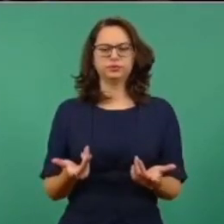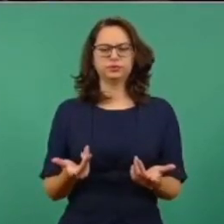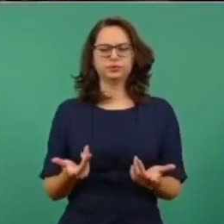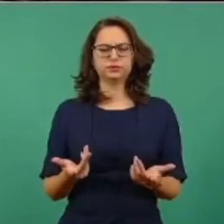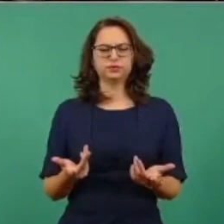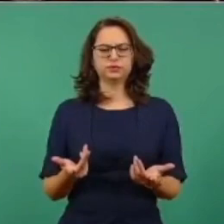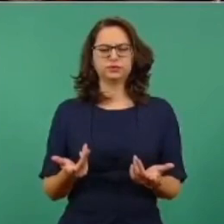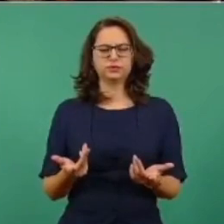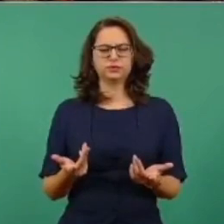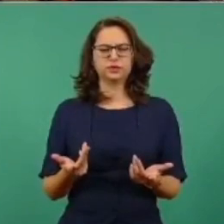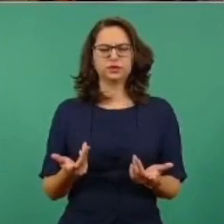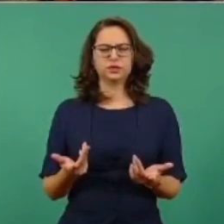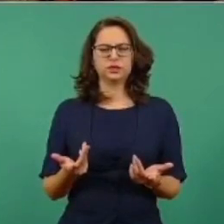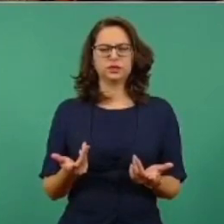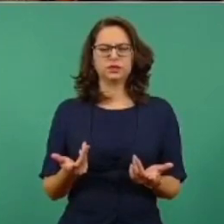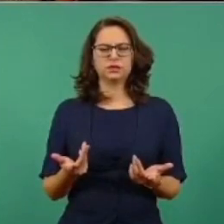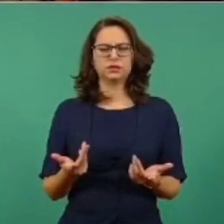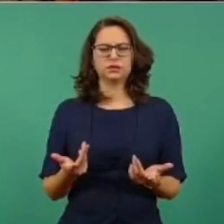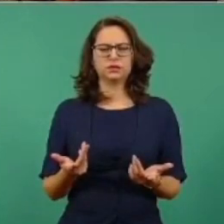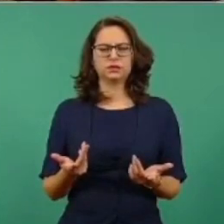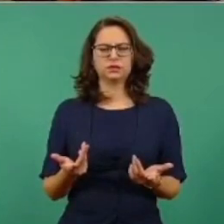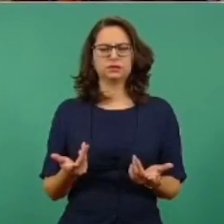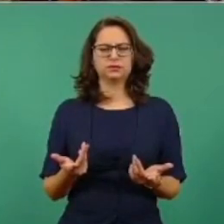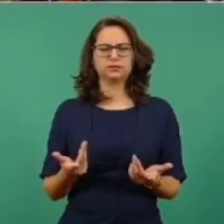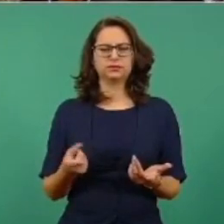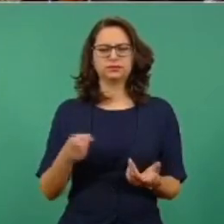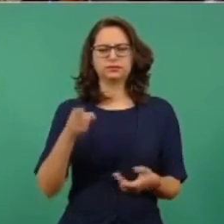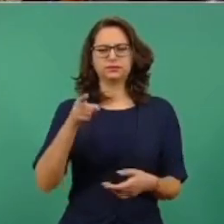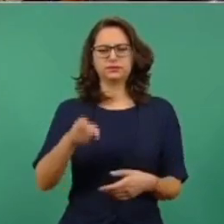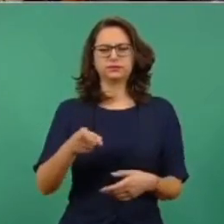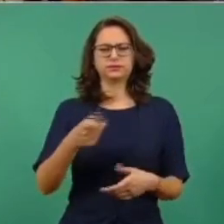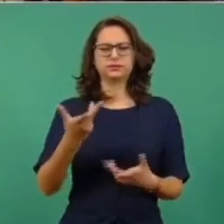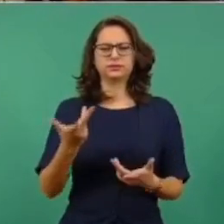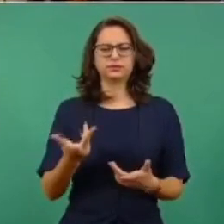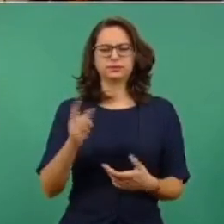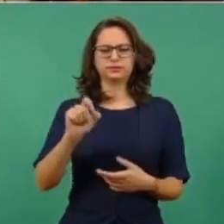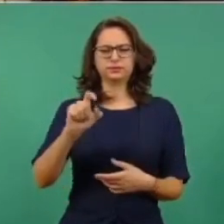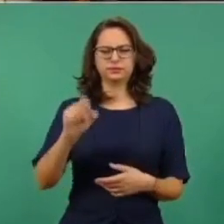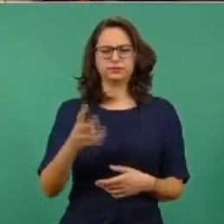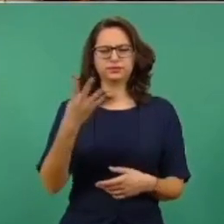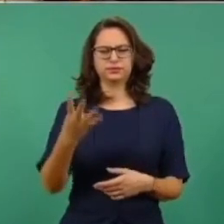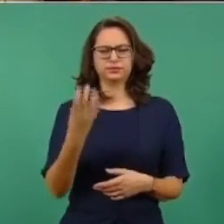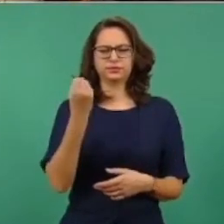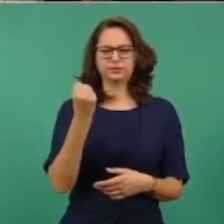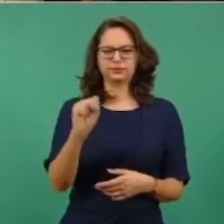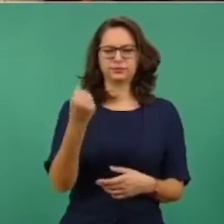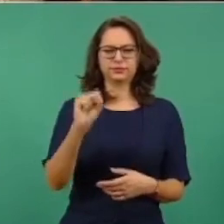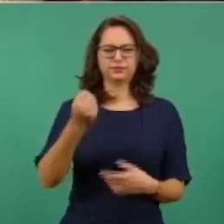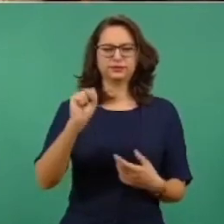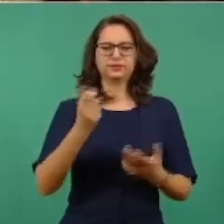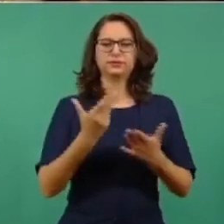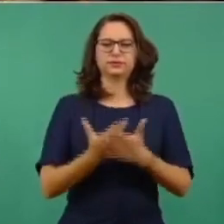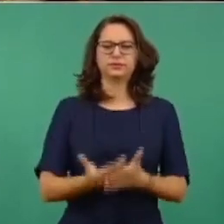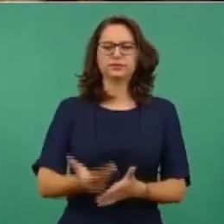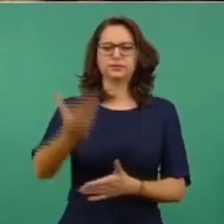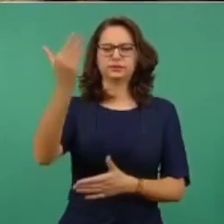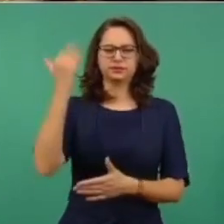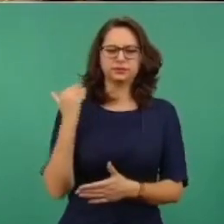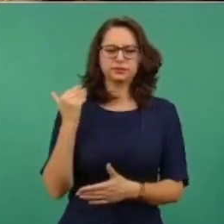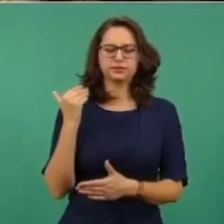Exterior. Señor presidente, el pasado 24 de septiembre, el portal, sin